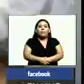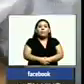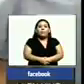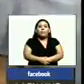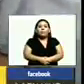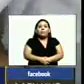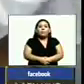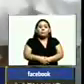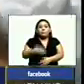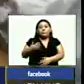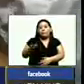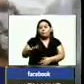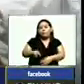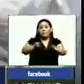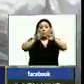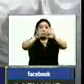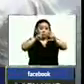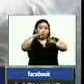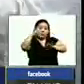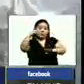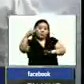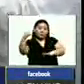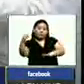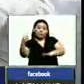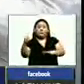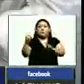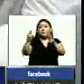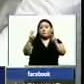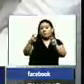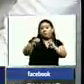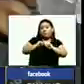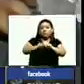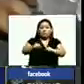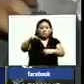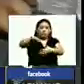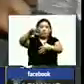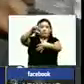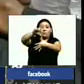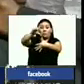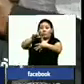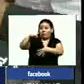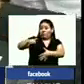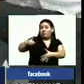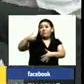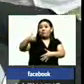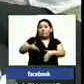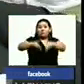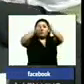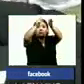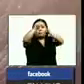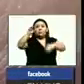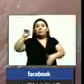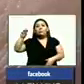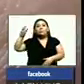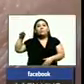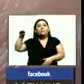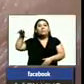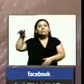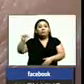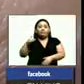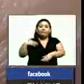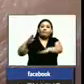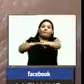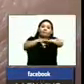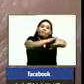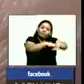Con más de 700 muertes por dengue en Latinoamérica en lo que va del año, la Organización Mundial de la Salud ha